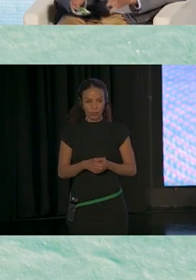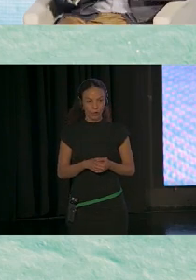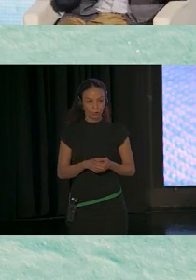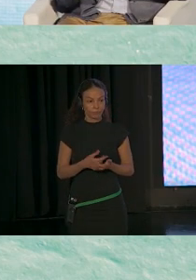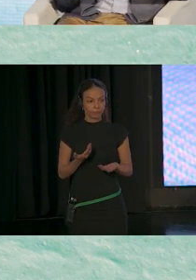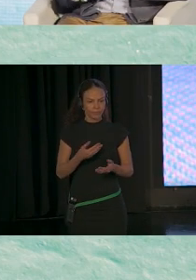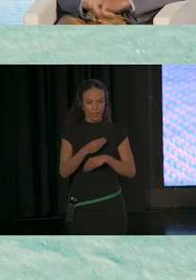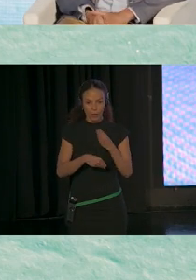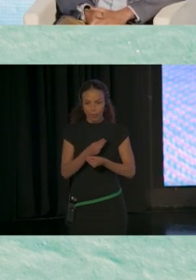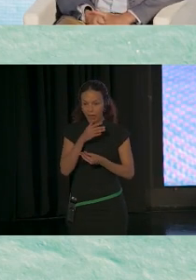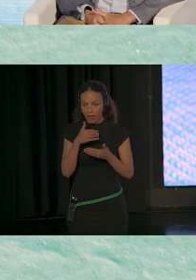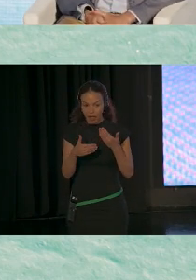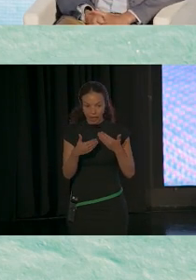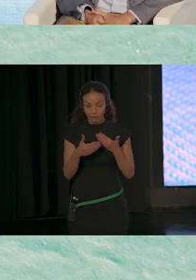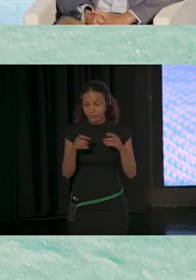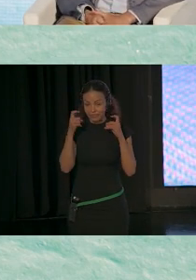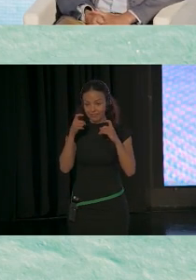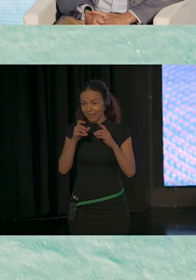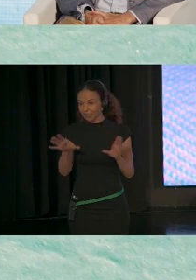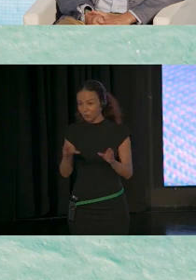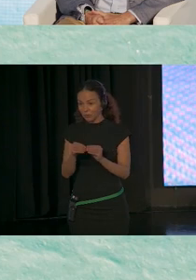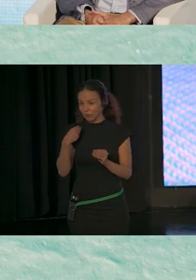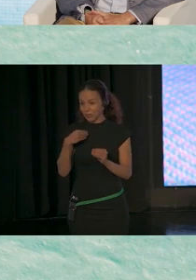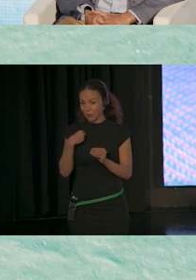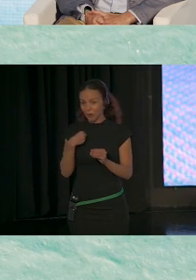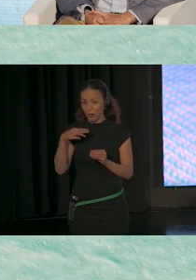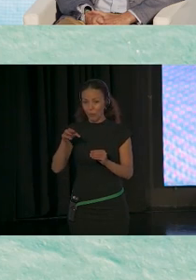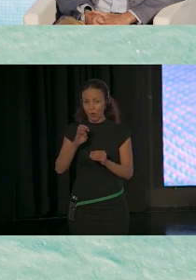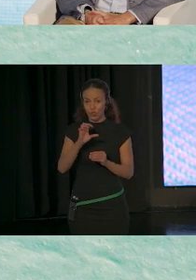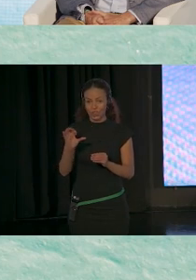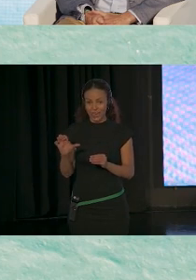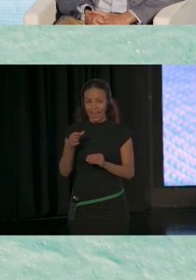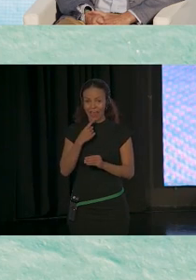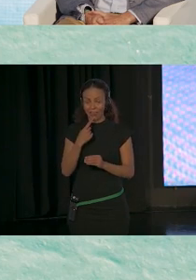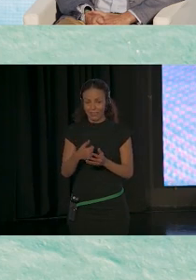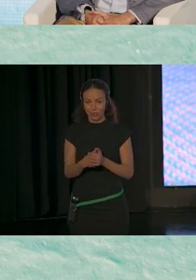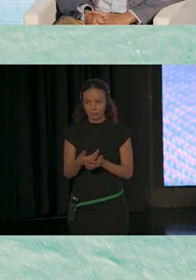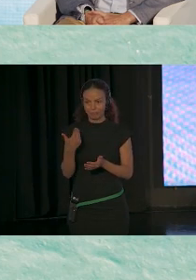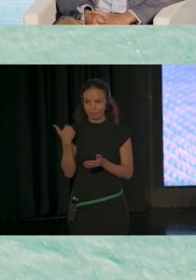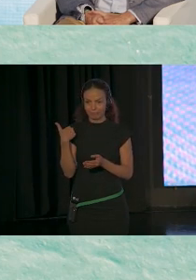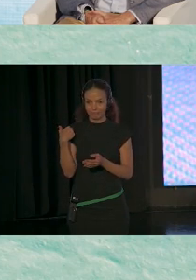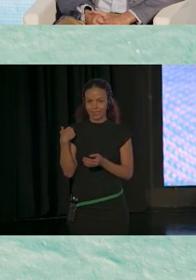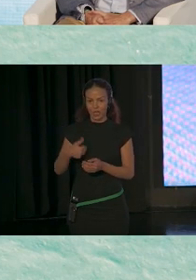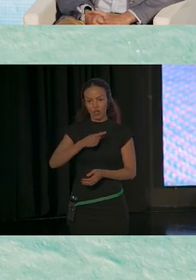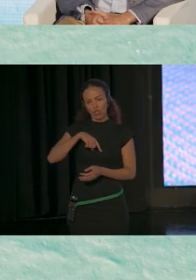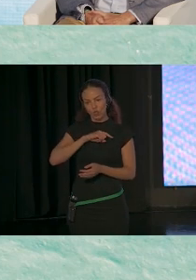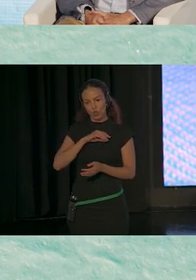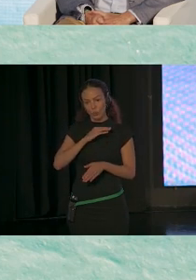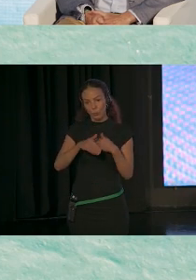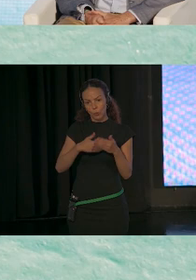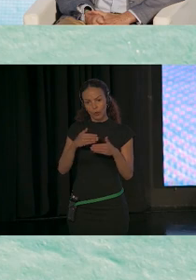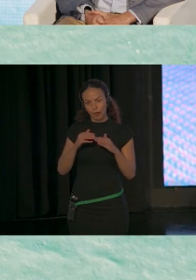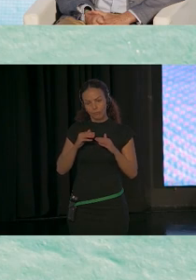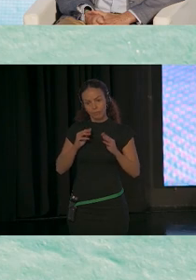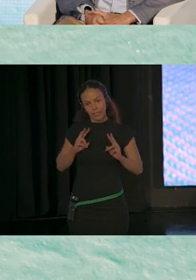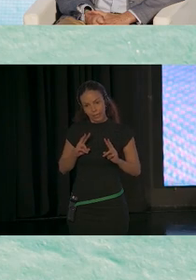hacer en unos minutos? Intentar resumir, pues eso, lo que ha comentado Montse. En su día iniciamos un proceso por